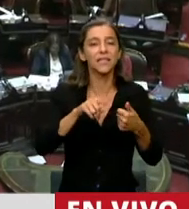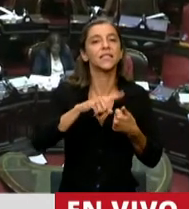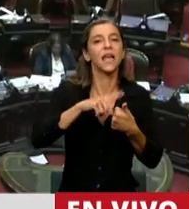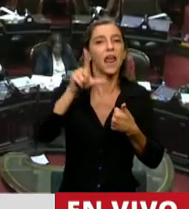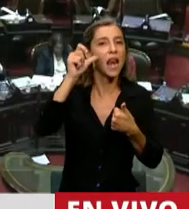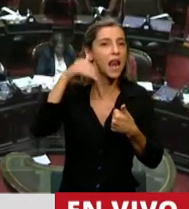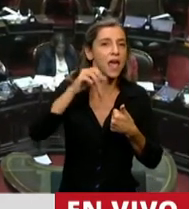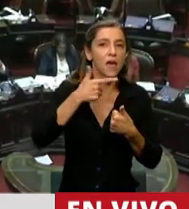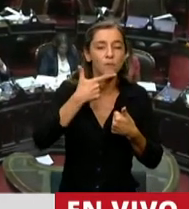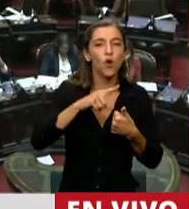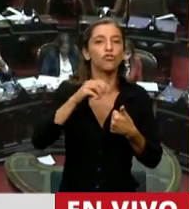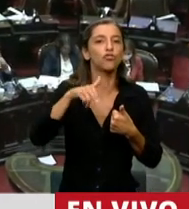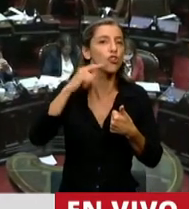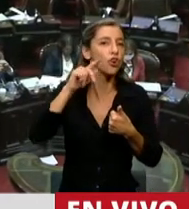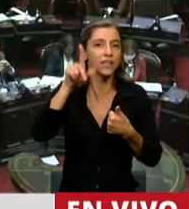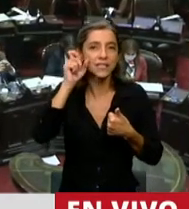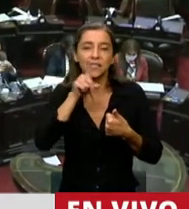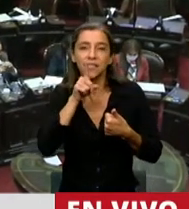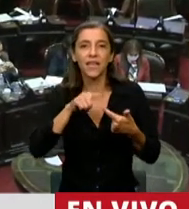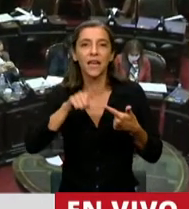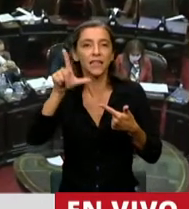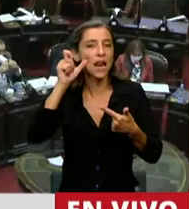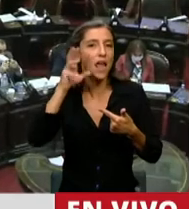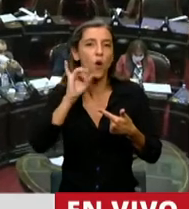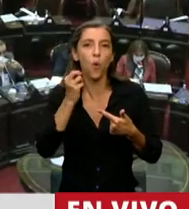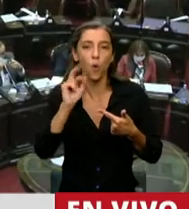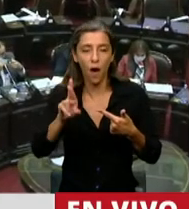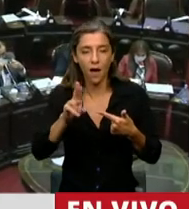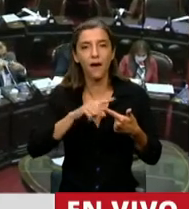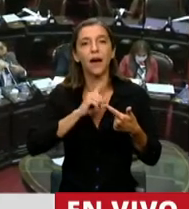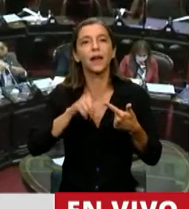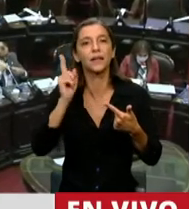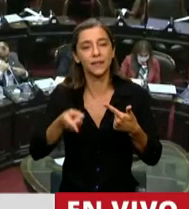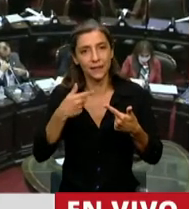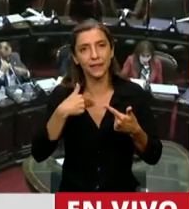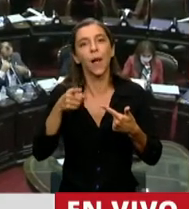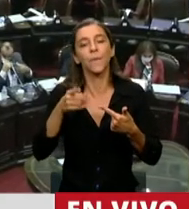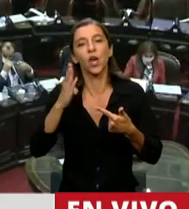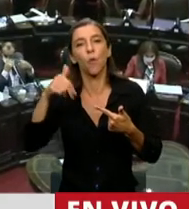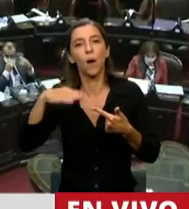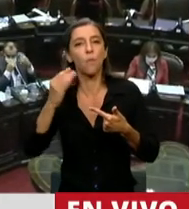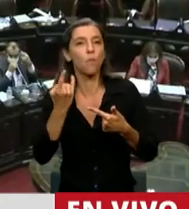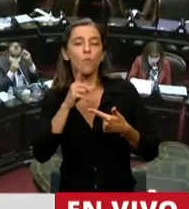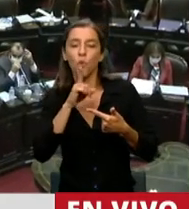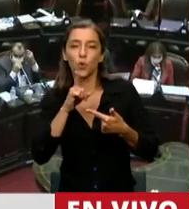Leluar, el test de detección rápida para COVID de Pharmacop Test, Sindefi, CONICET en sociedad con Bambú